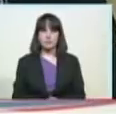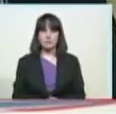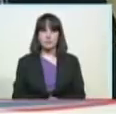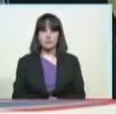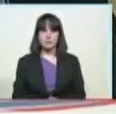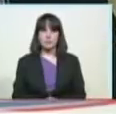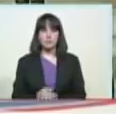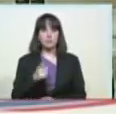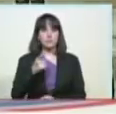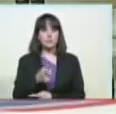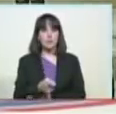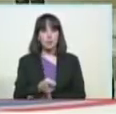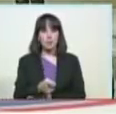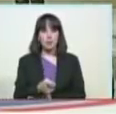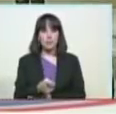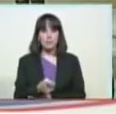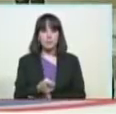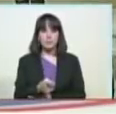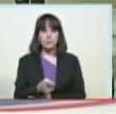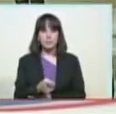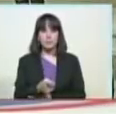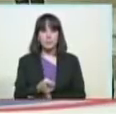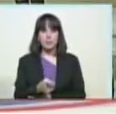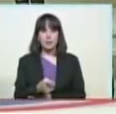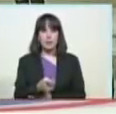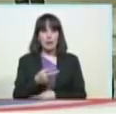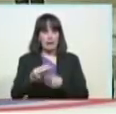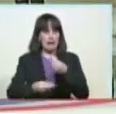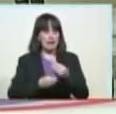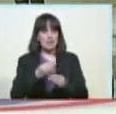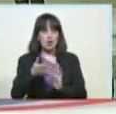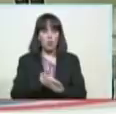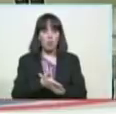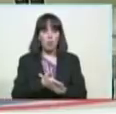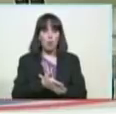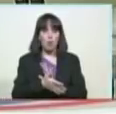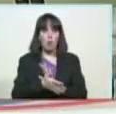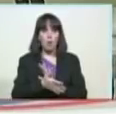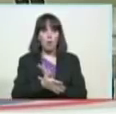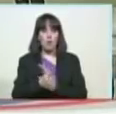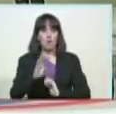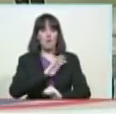y tiene que ver con las fuerzas productivas del país